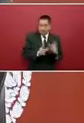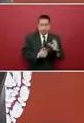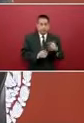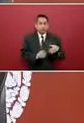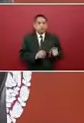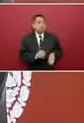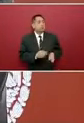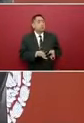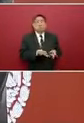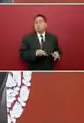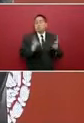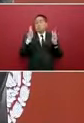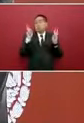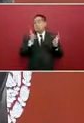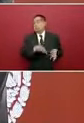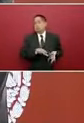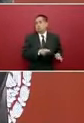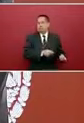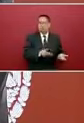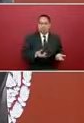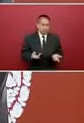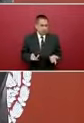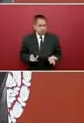gastos de operación,